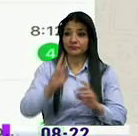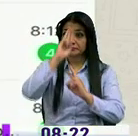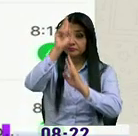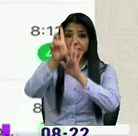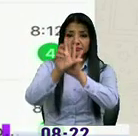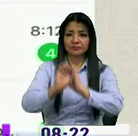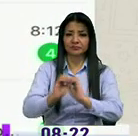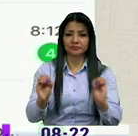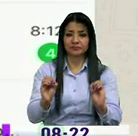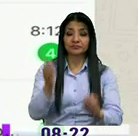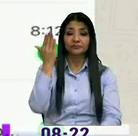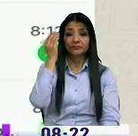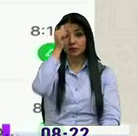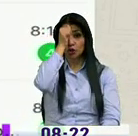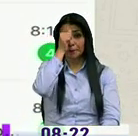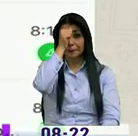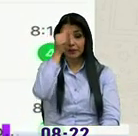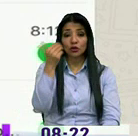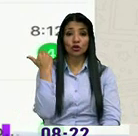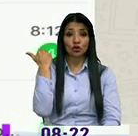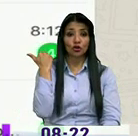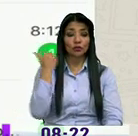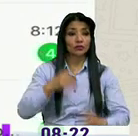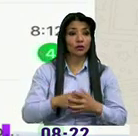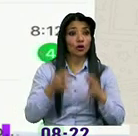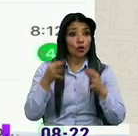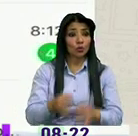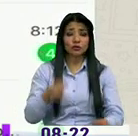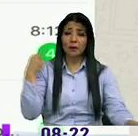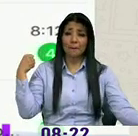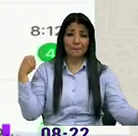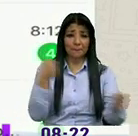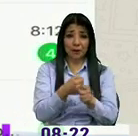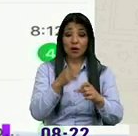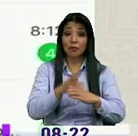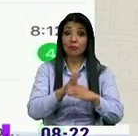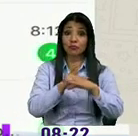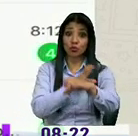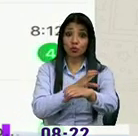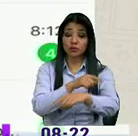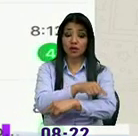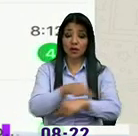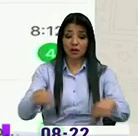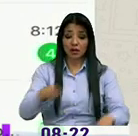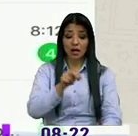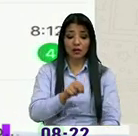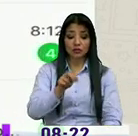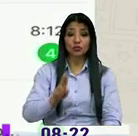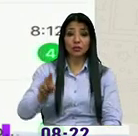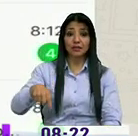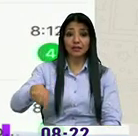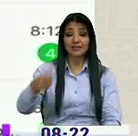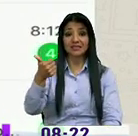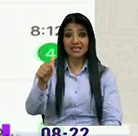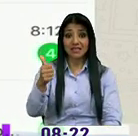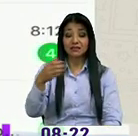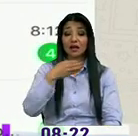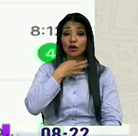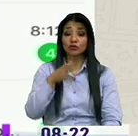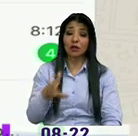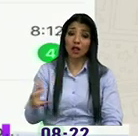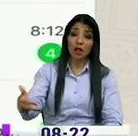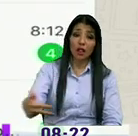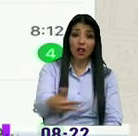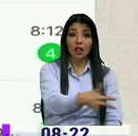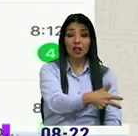Eso ocurrió el día domingo 5 minutos después del terrible accidente que tuvo el bus en Naciones Unidas el 10 de agosto. Este bus se da la vuelta en U, en la 10 de